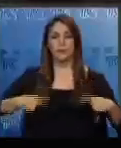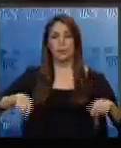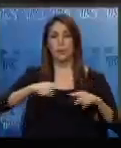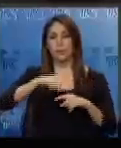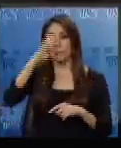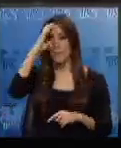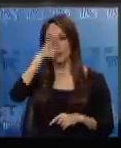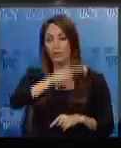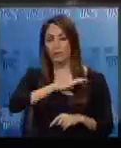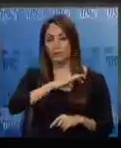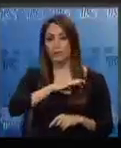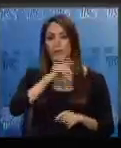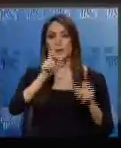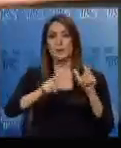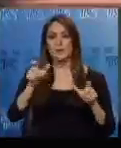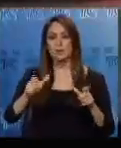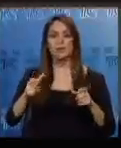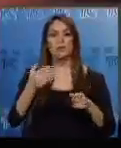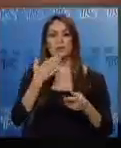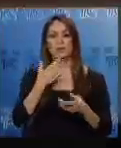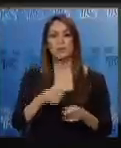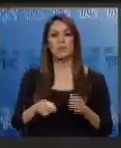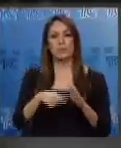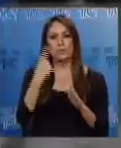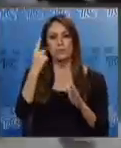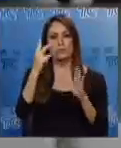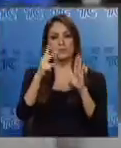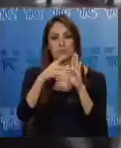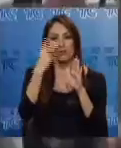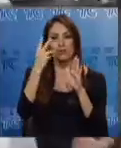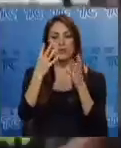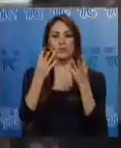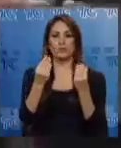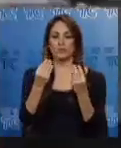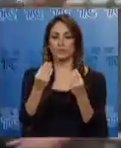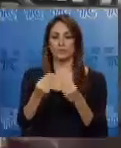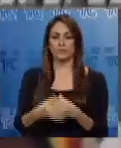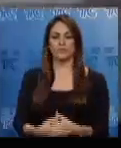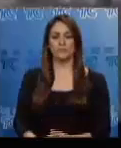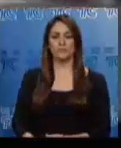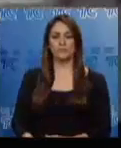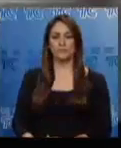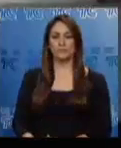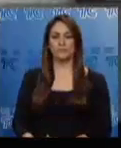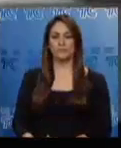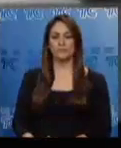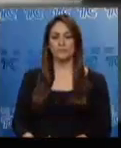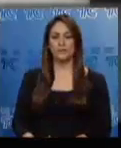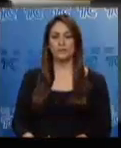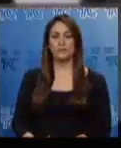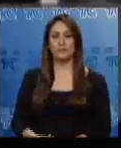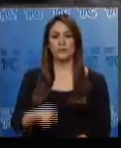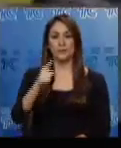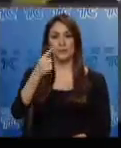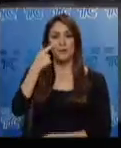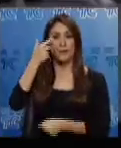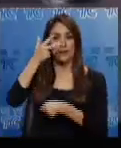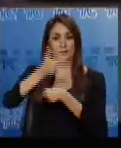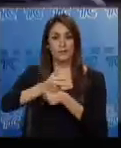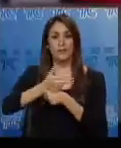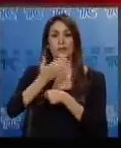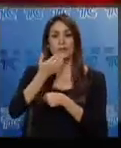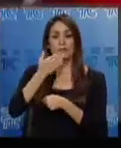policía y otros uniformados se han repetido una y otra vez en este video Se observa como un